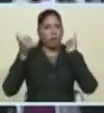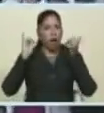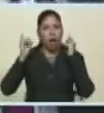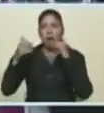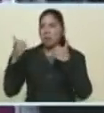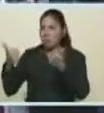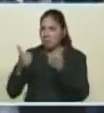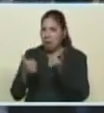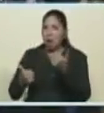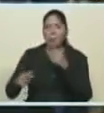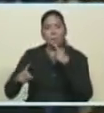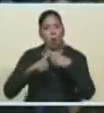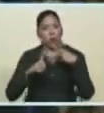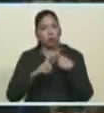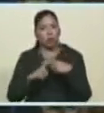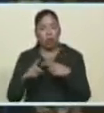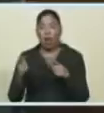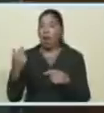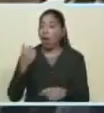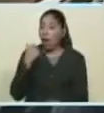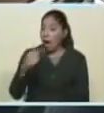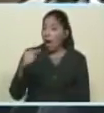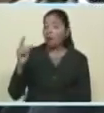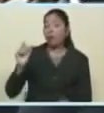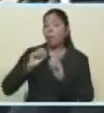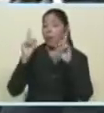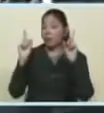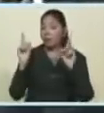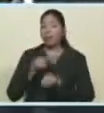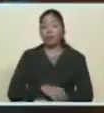emparrandado. Habrá sorpresa.